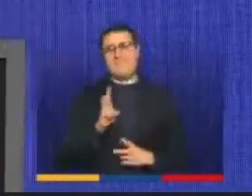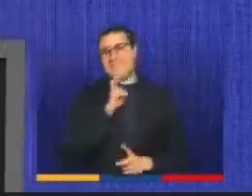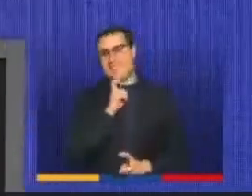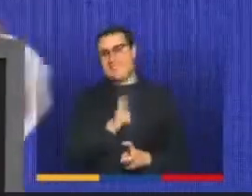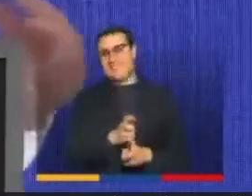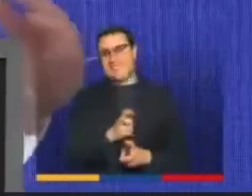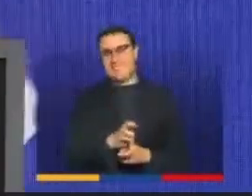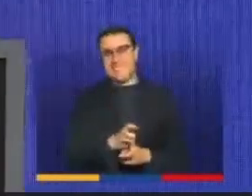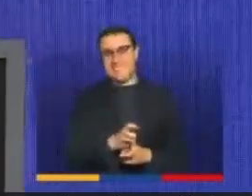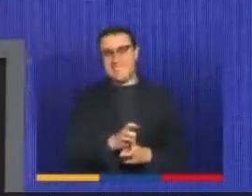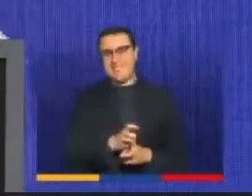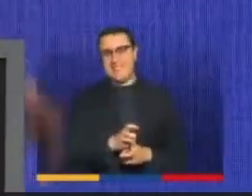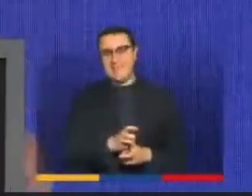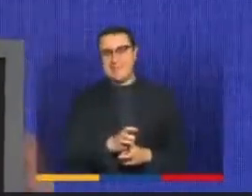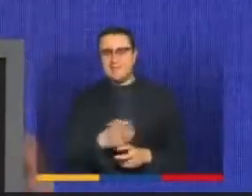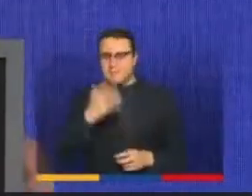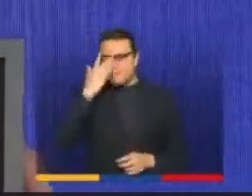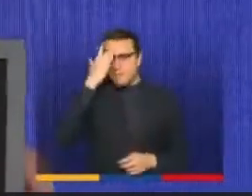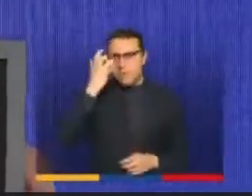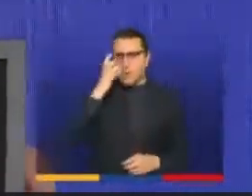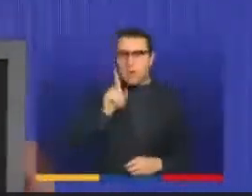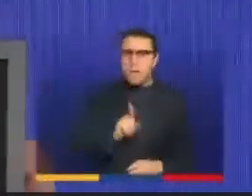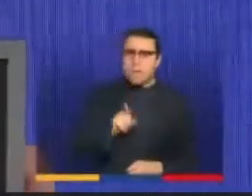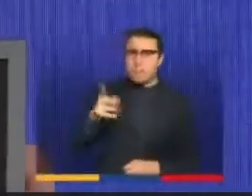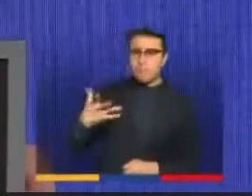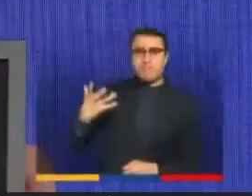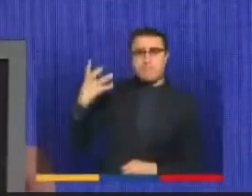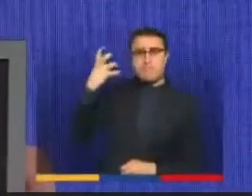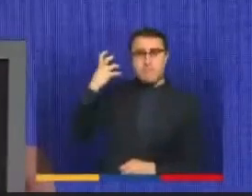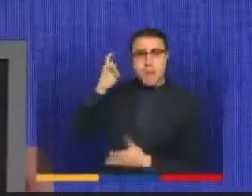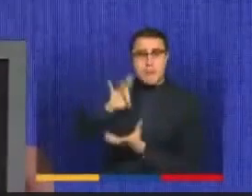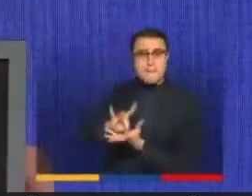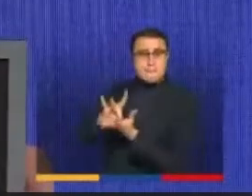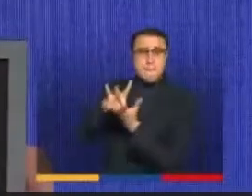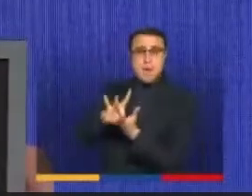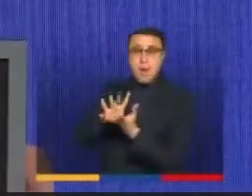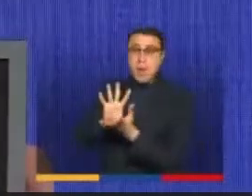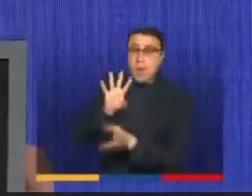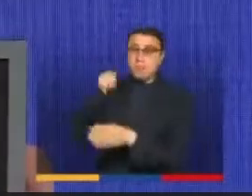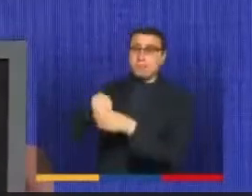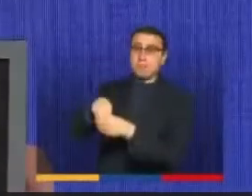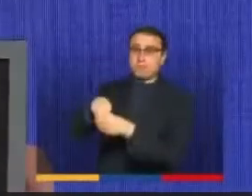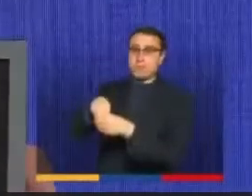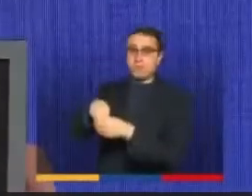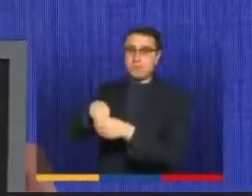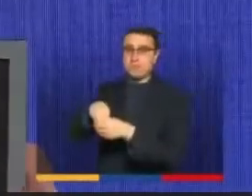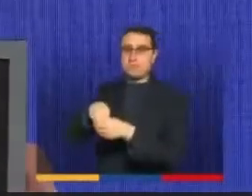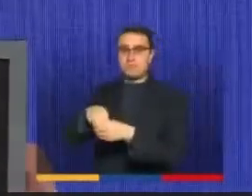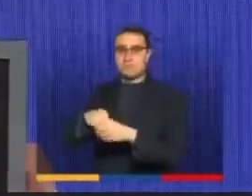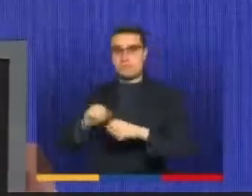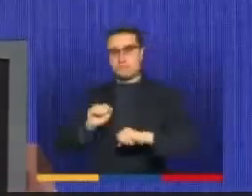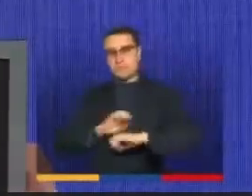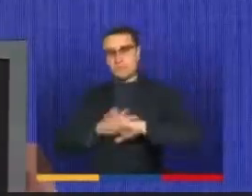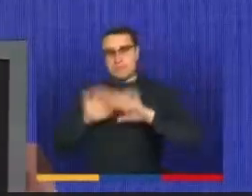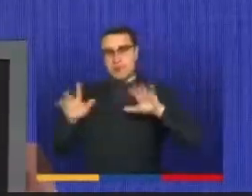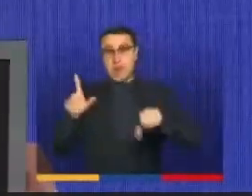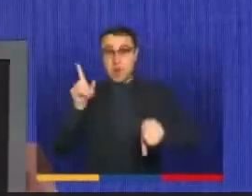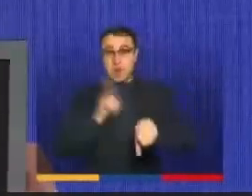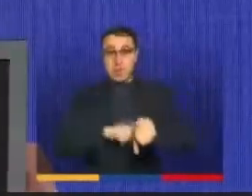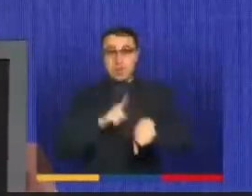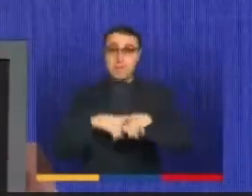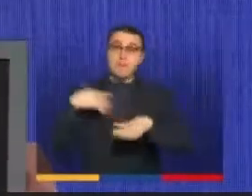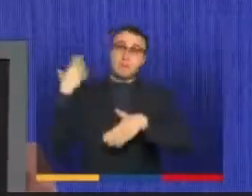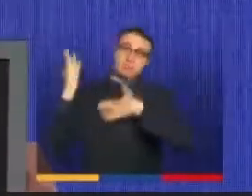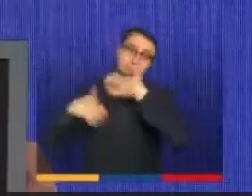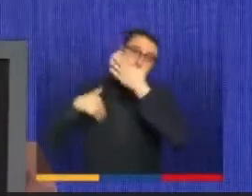precisamente porque allí es donde se concentró el anterior modelo. Habrá traslapes que en el tiempo